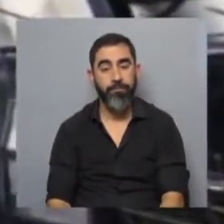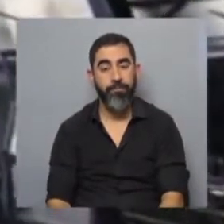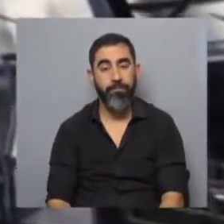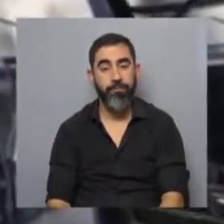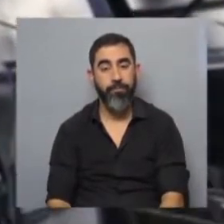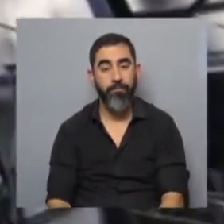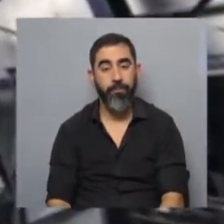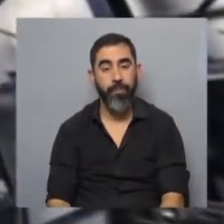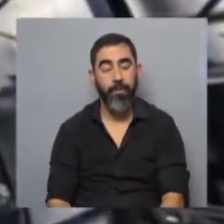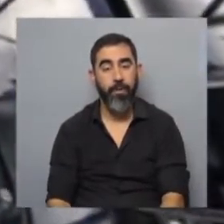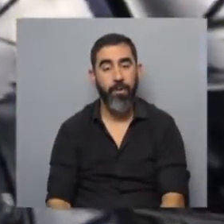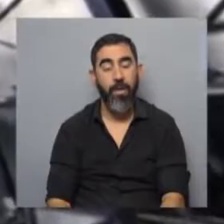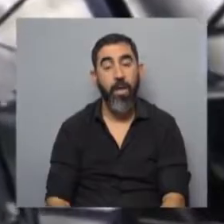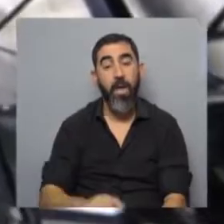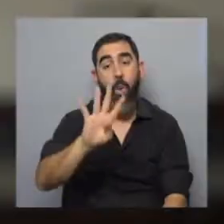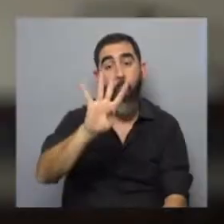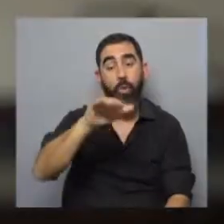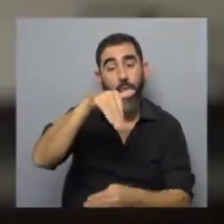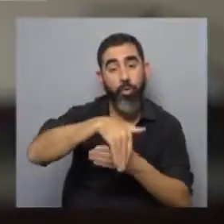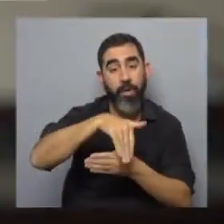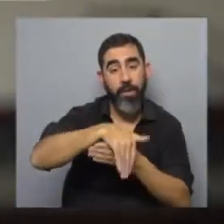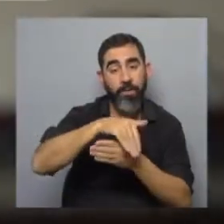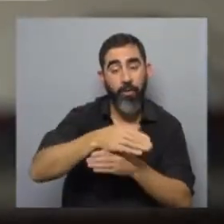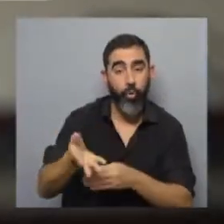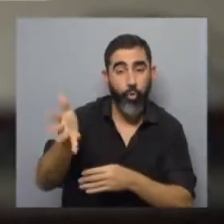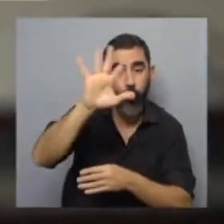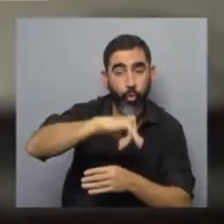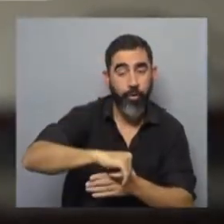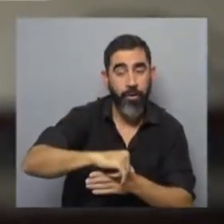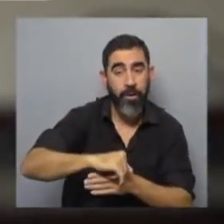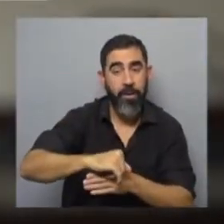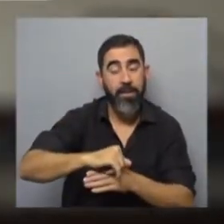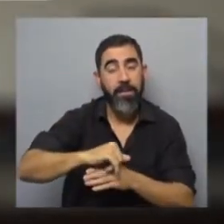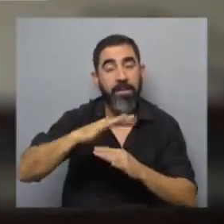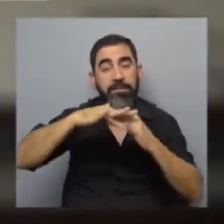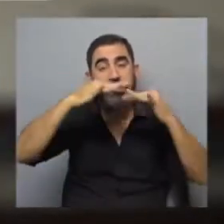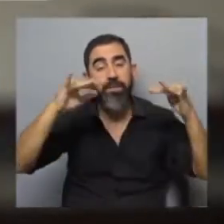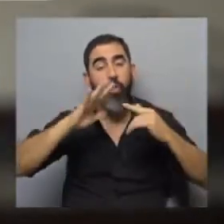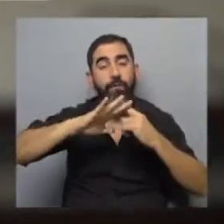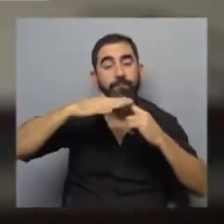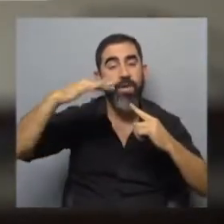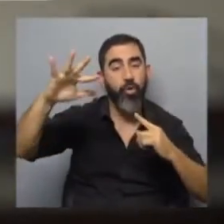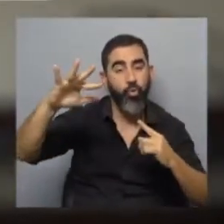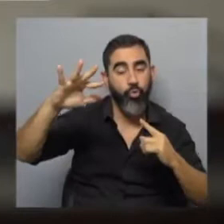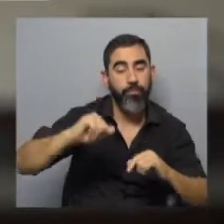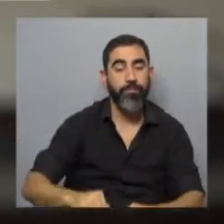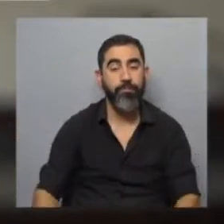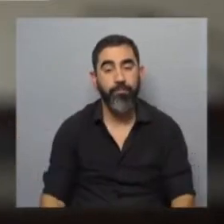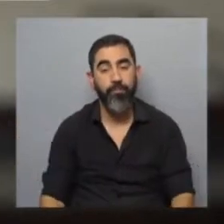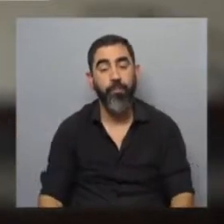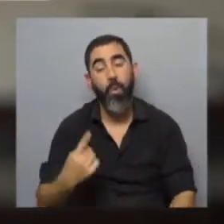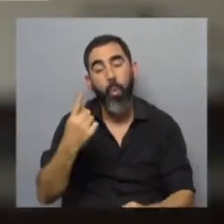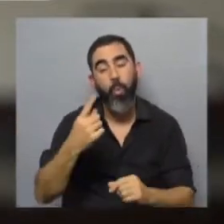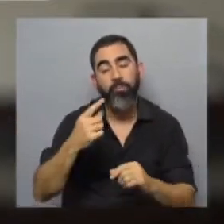A las 16 horas, todos los días tendremos El Cielo de Invierno. Es una función,